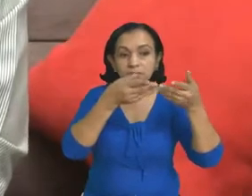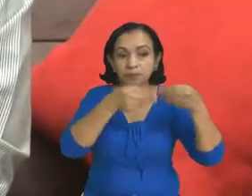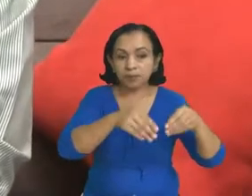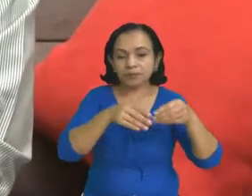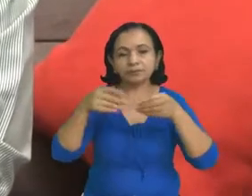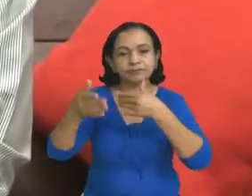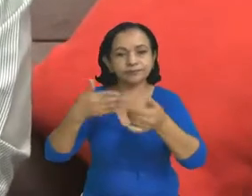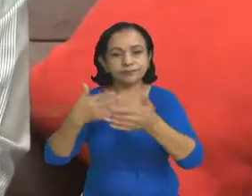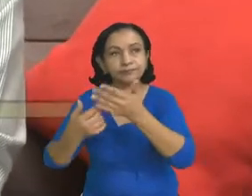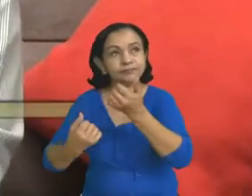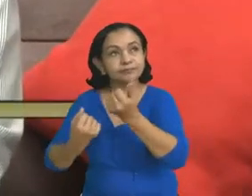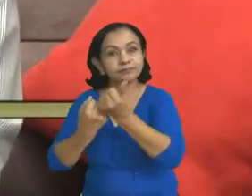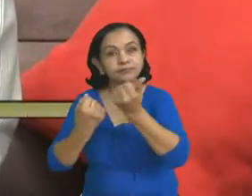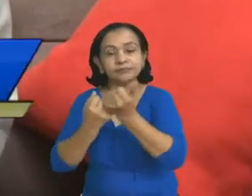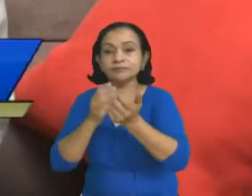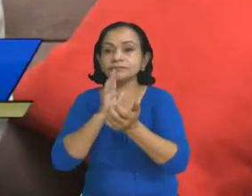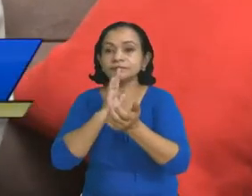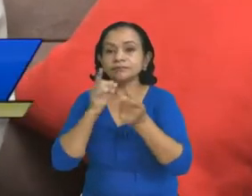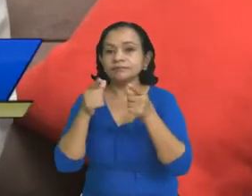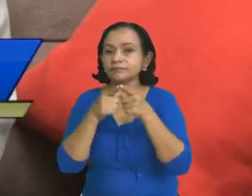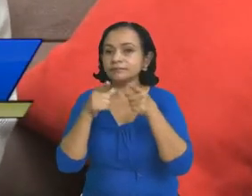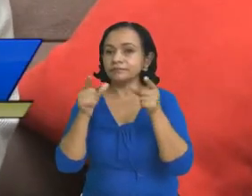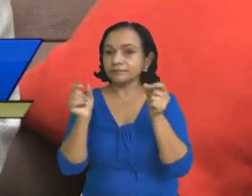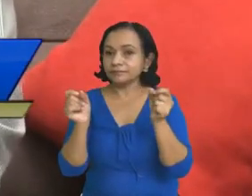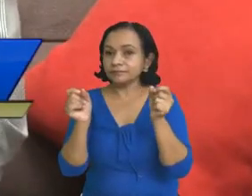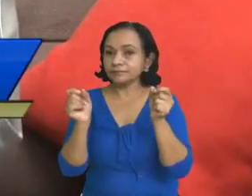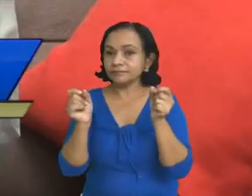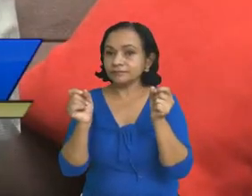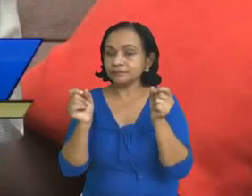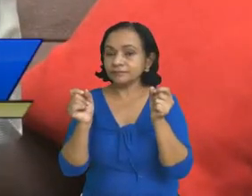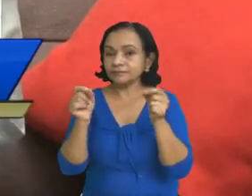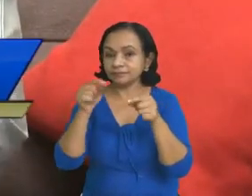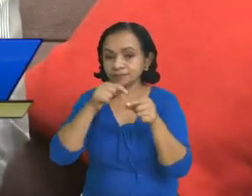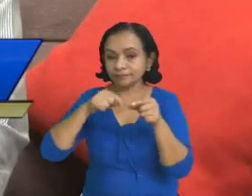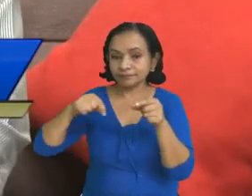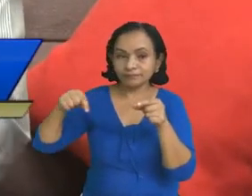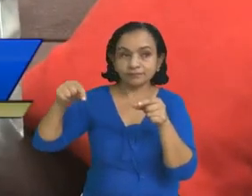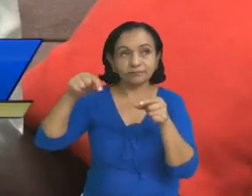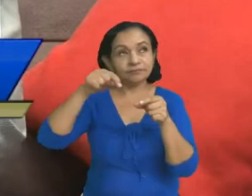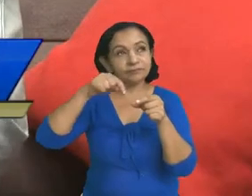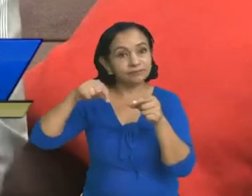actualmente, como te dije yo, en Managua hay lo que es un anillo de